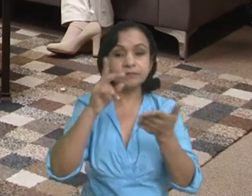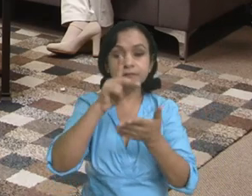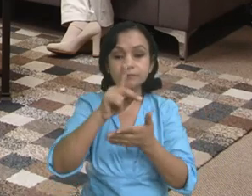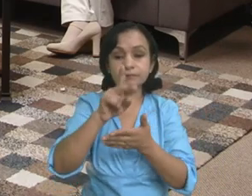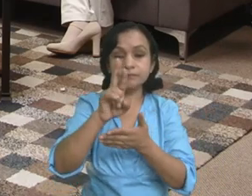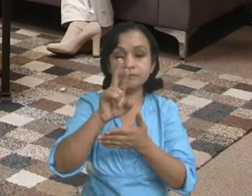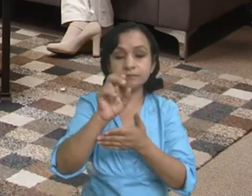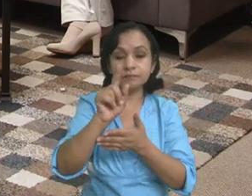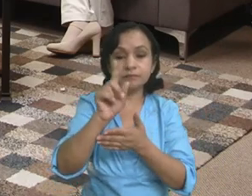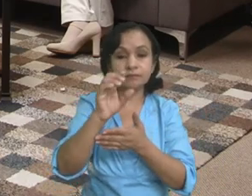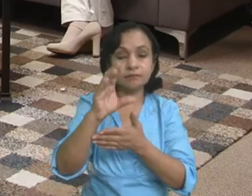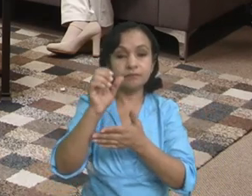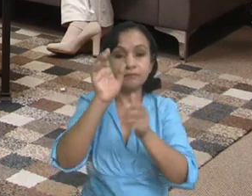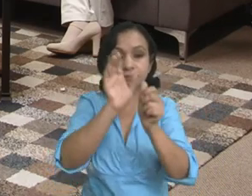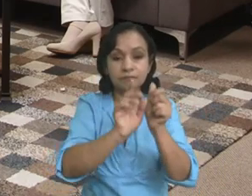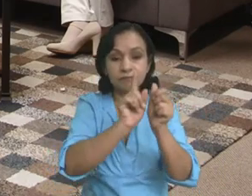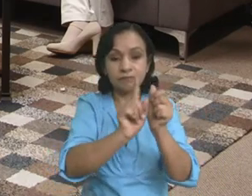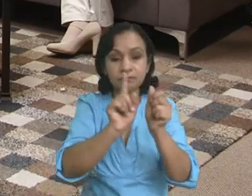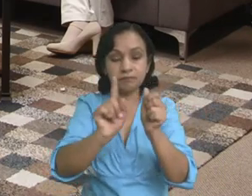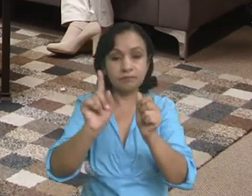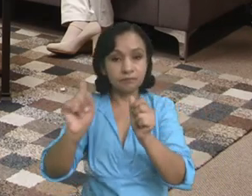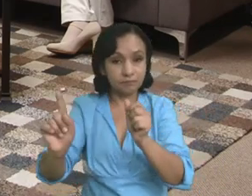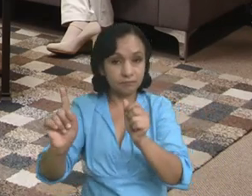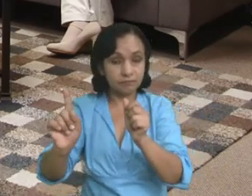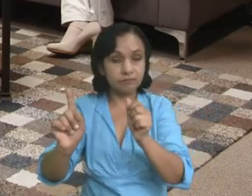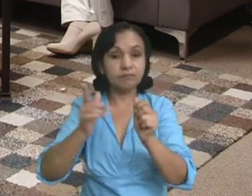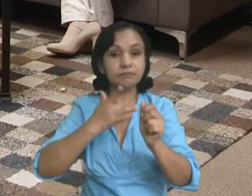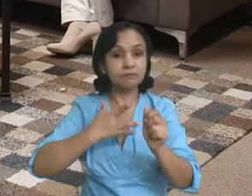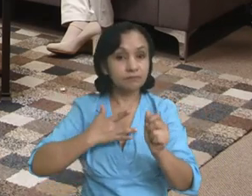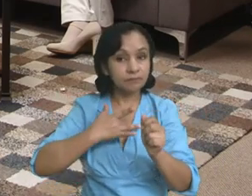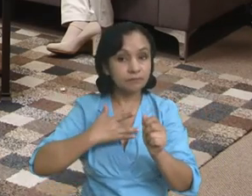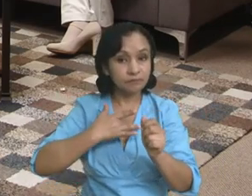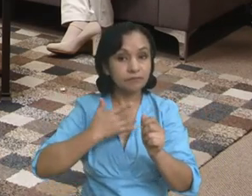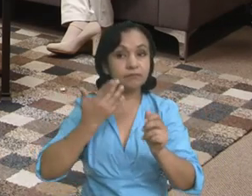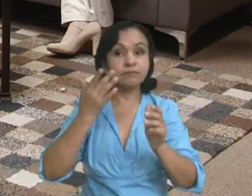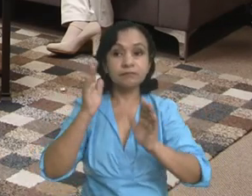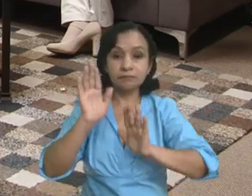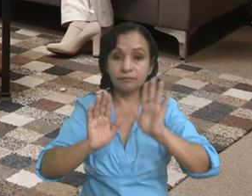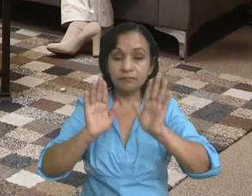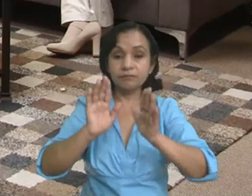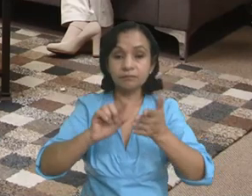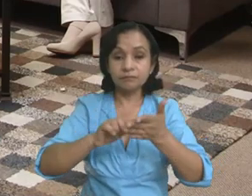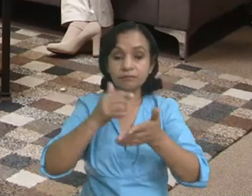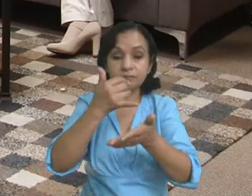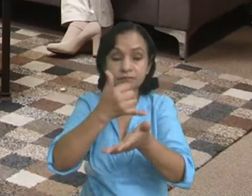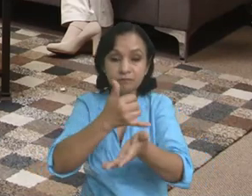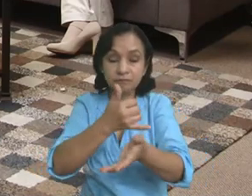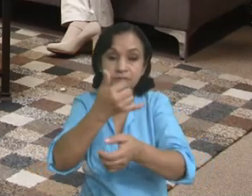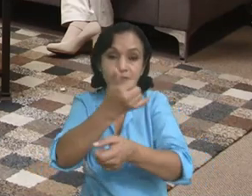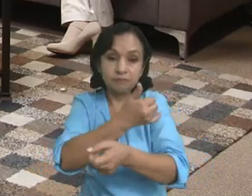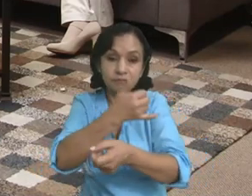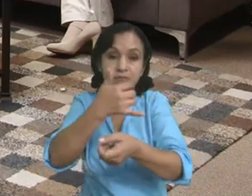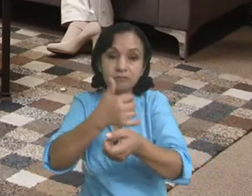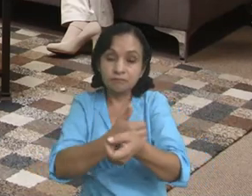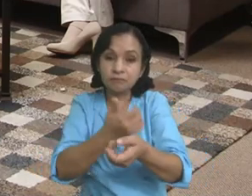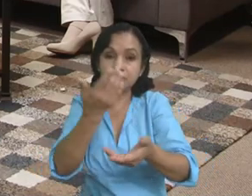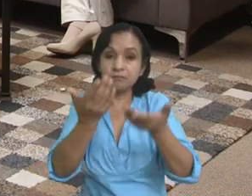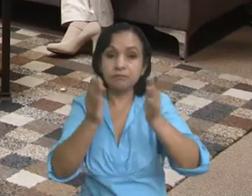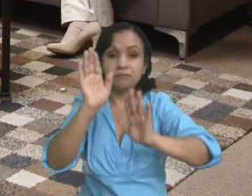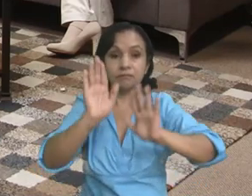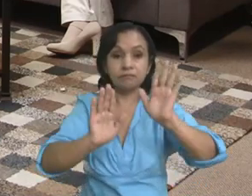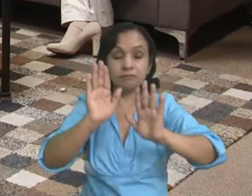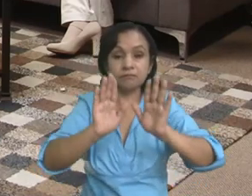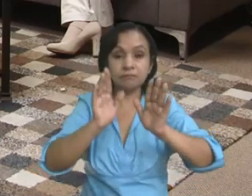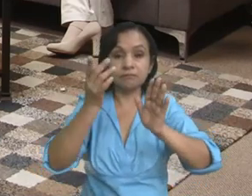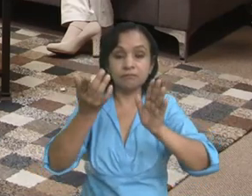para cada momento, según cada momento se necesite, que participa el tratamiento medicamentoso, pero también participan las